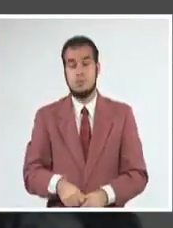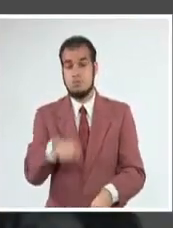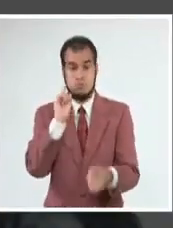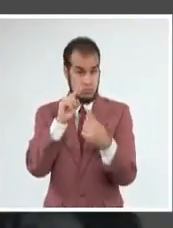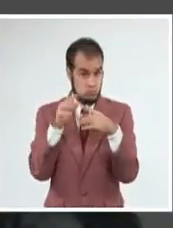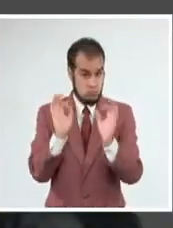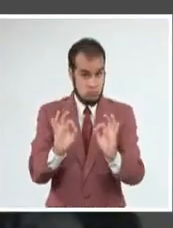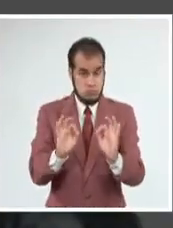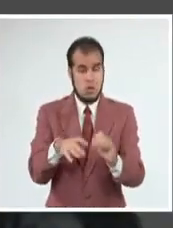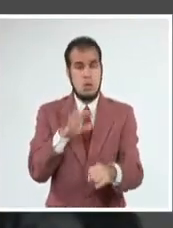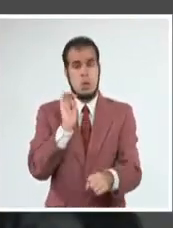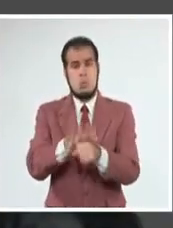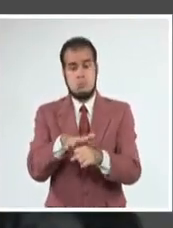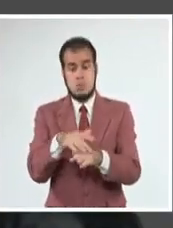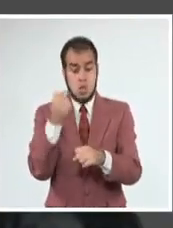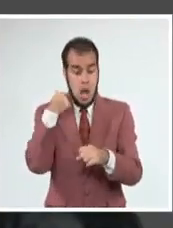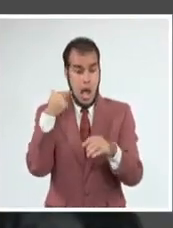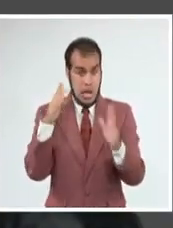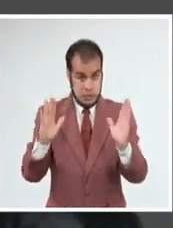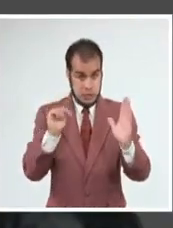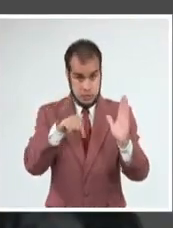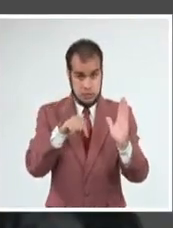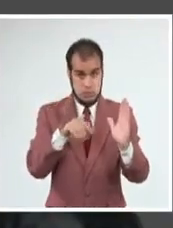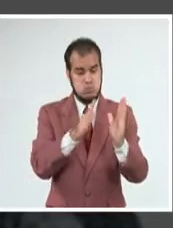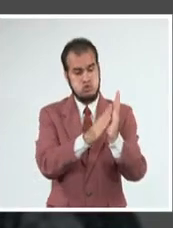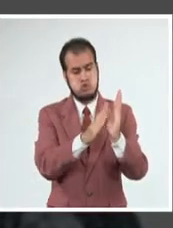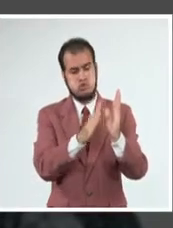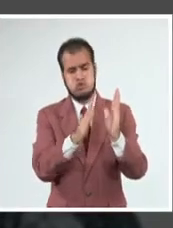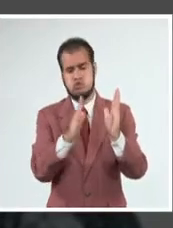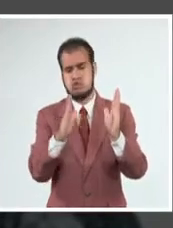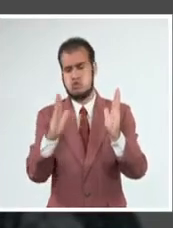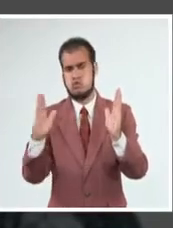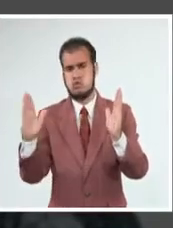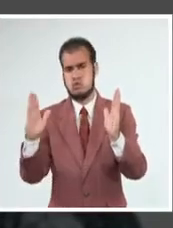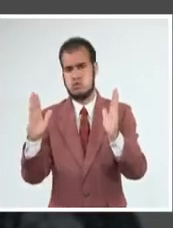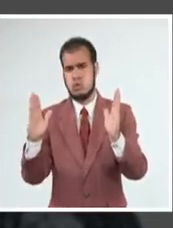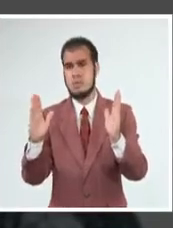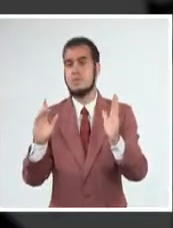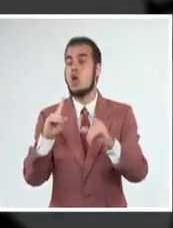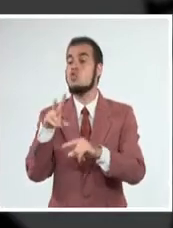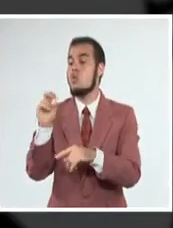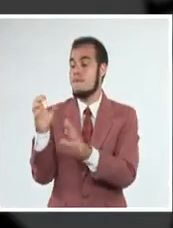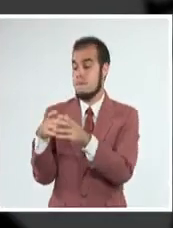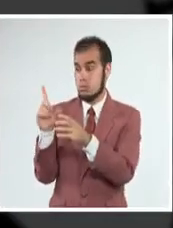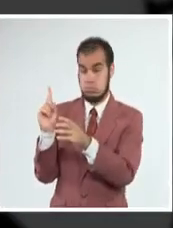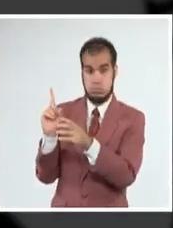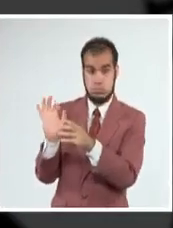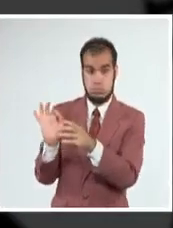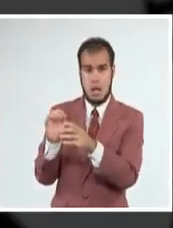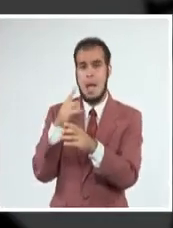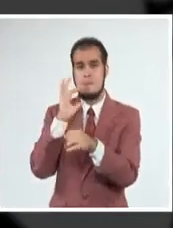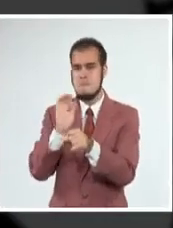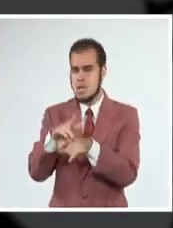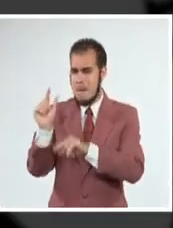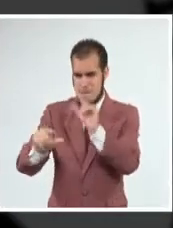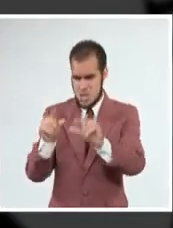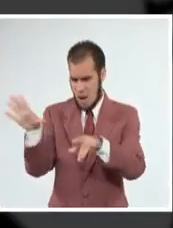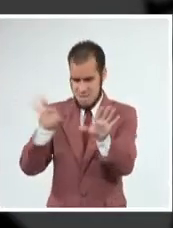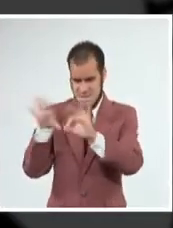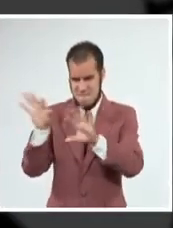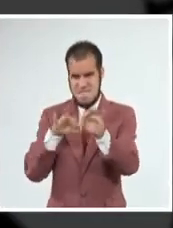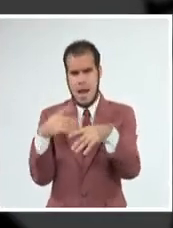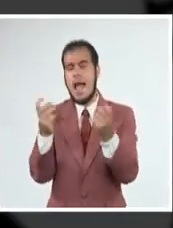desde inicios del presente año, la NNC en Armas inició el reclutamiento de hombres mediante las redes